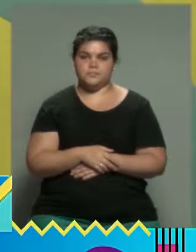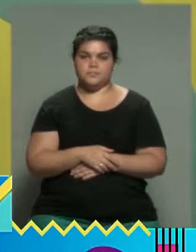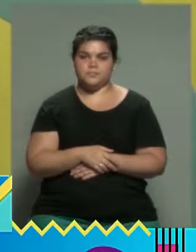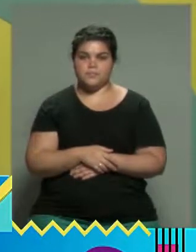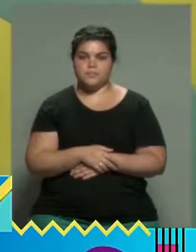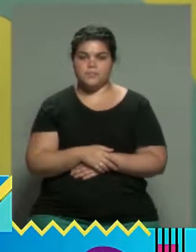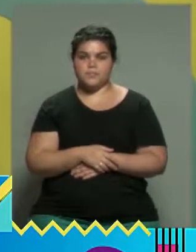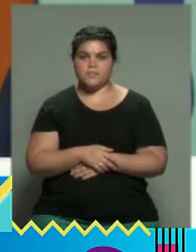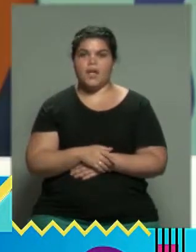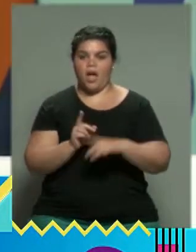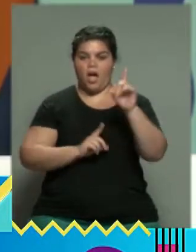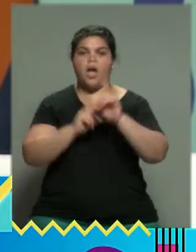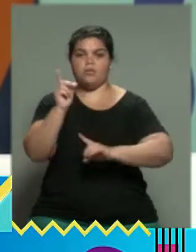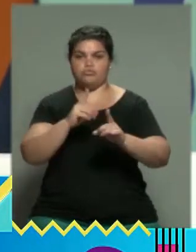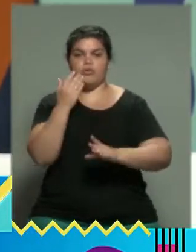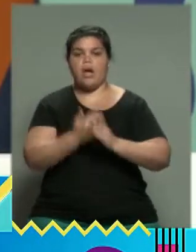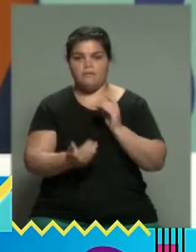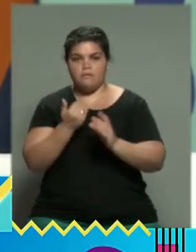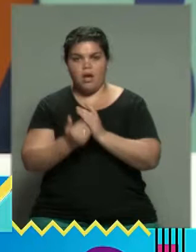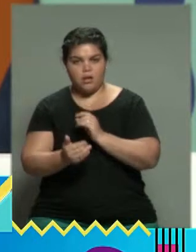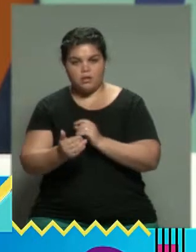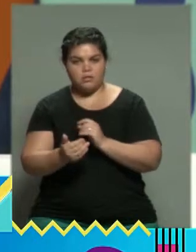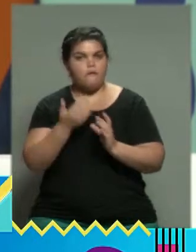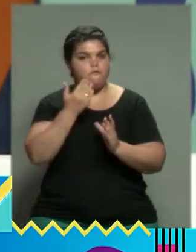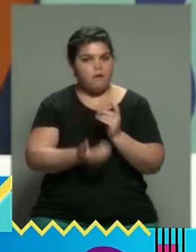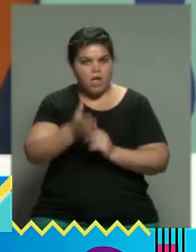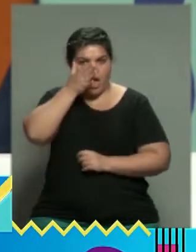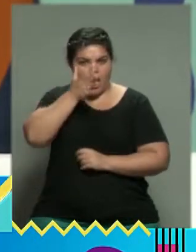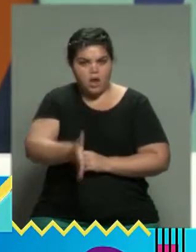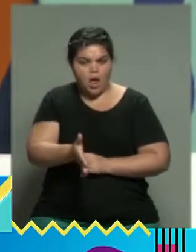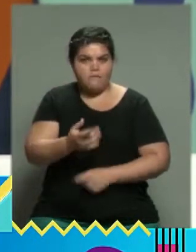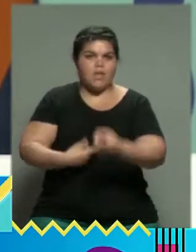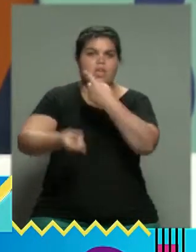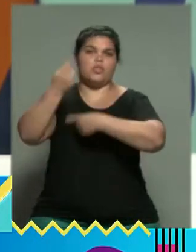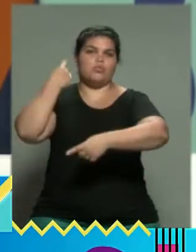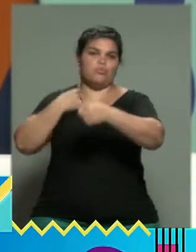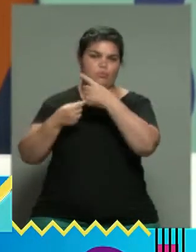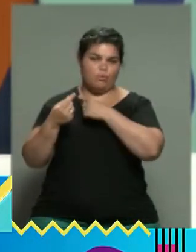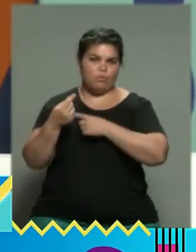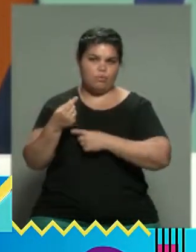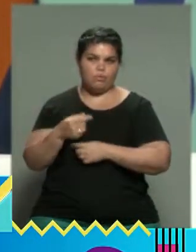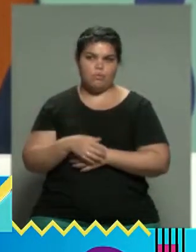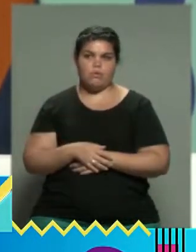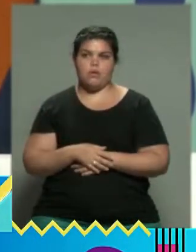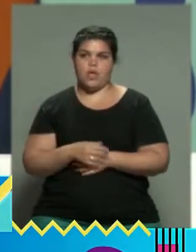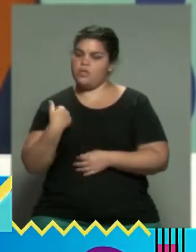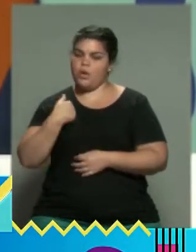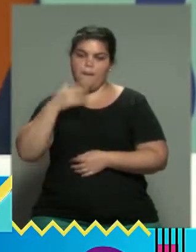Debido a algunos errores, debido a graves errores estructurales, y yo esto es absolutamente